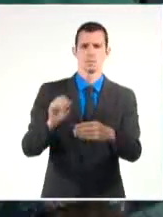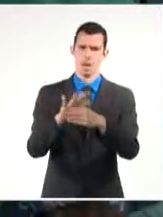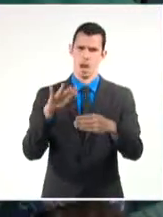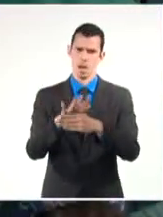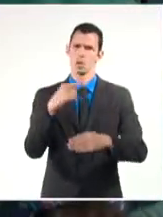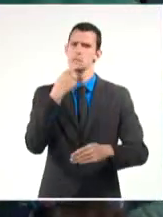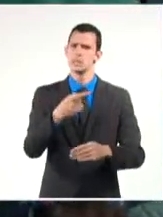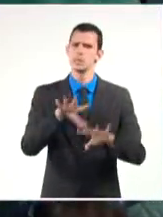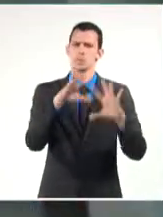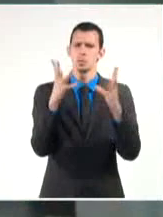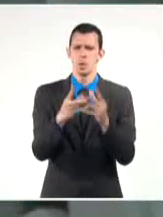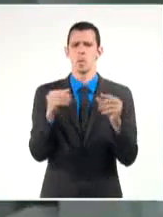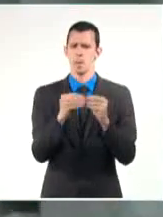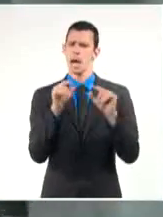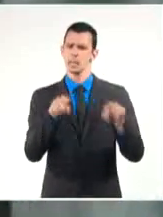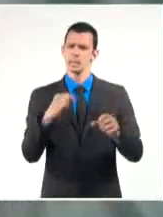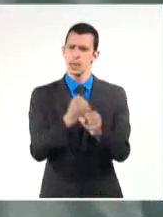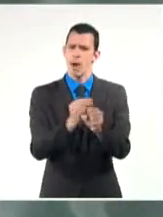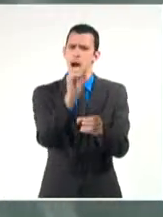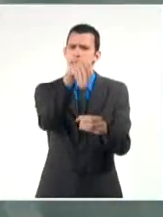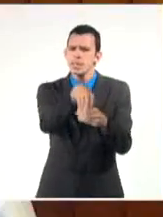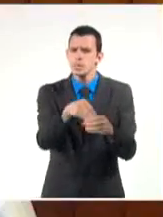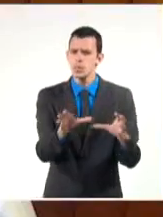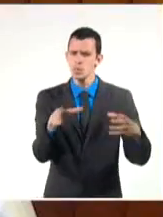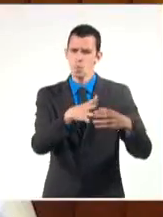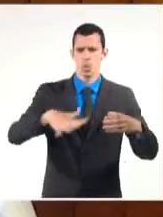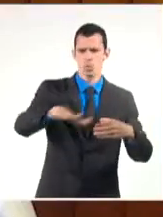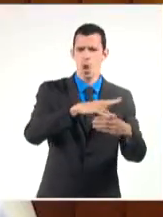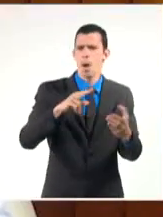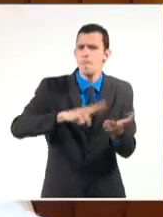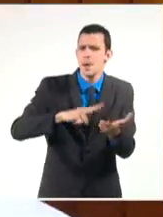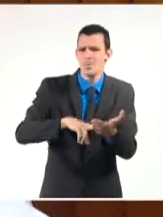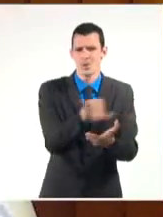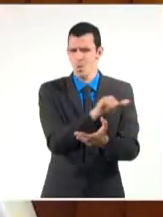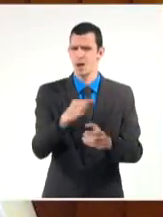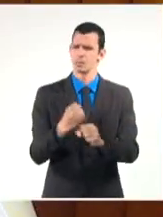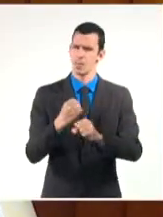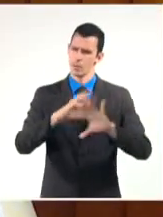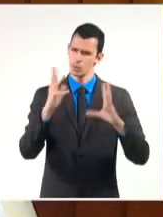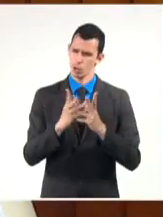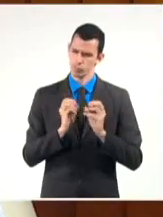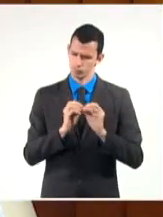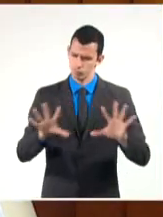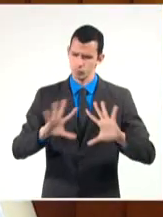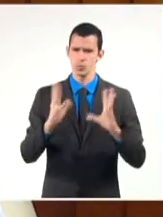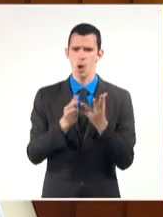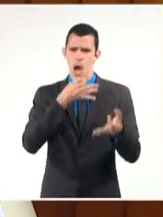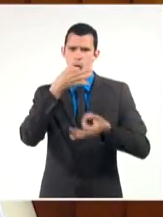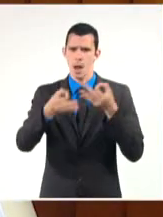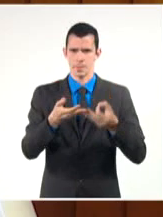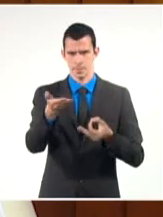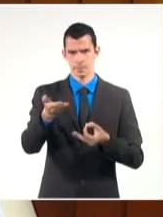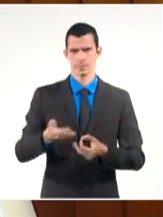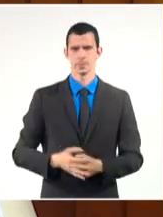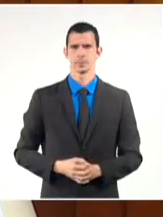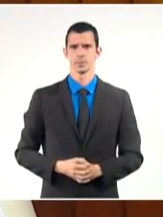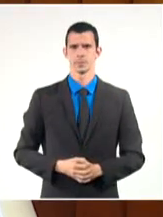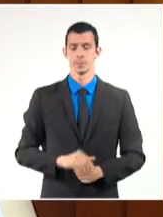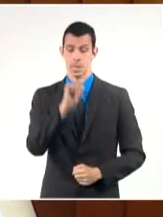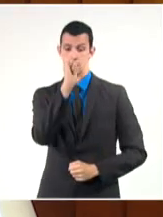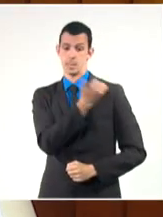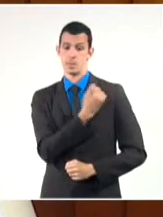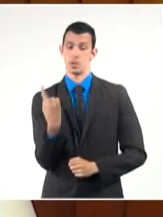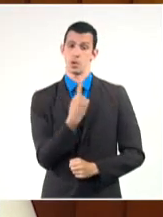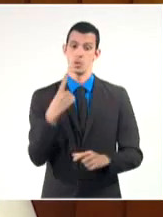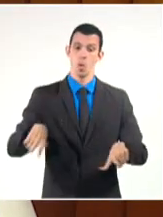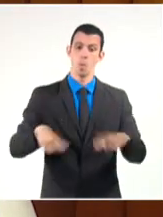vez más en las urnas. En diversos momentos de la historia del hospital, que recientemente en diciembre cumplimos el 40 aniversario